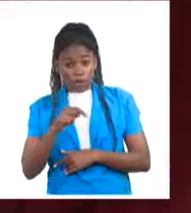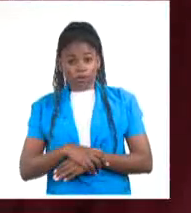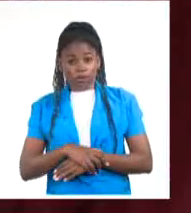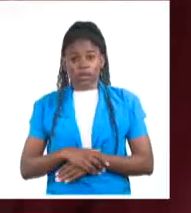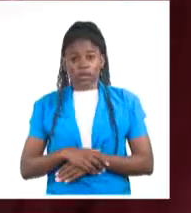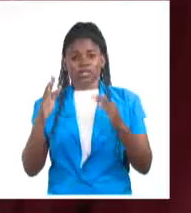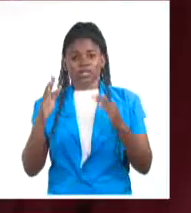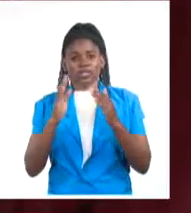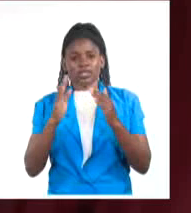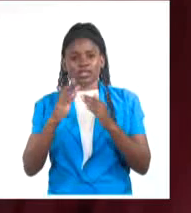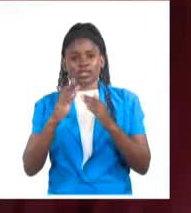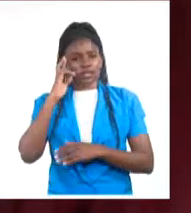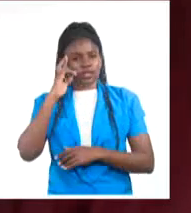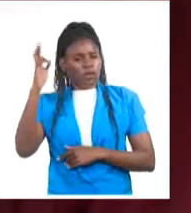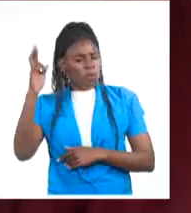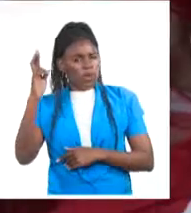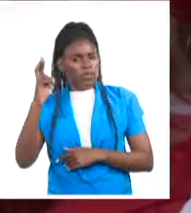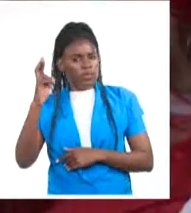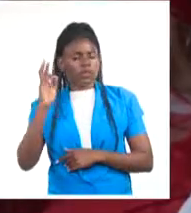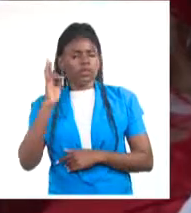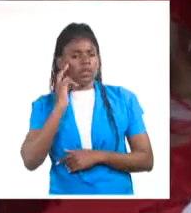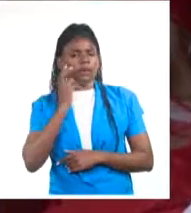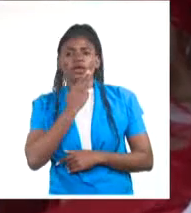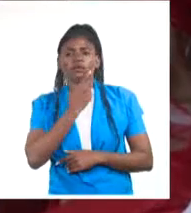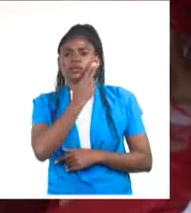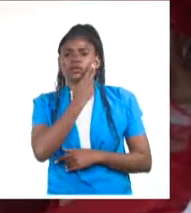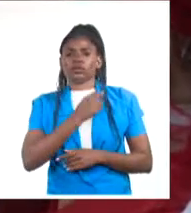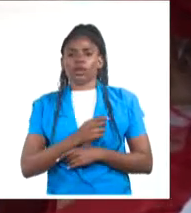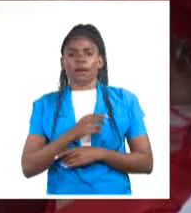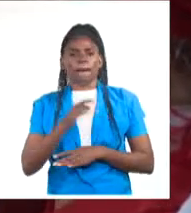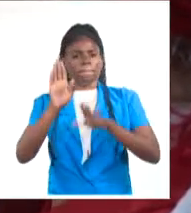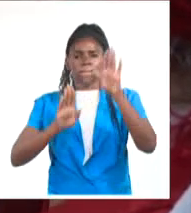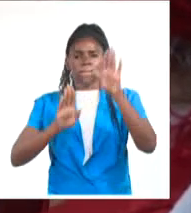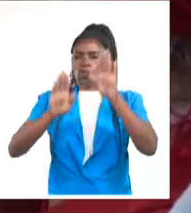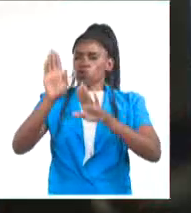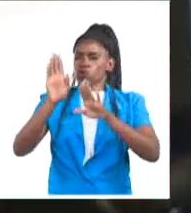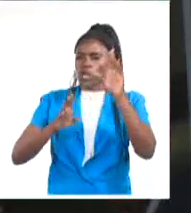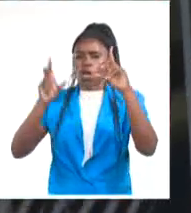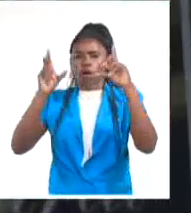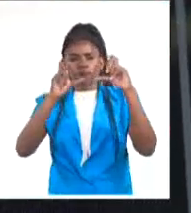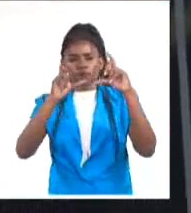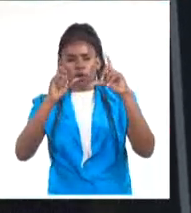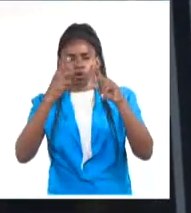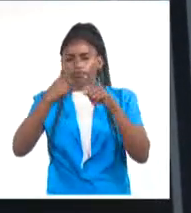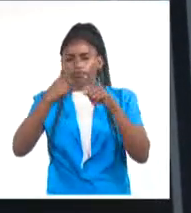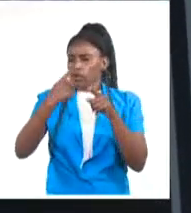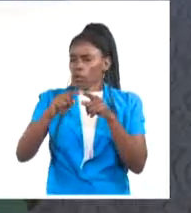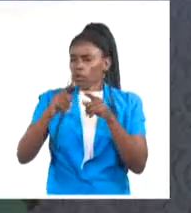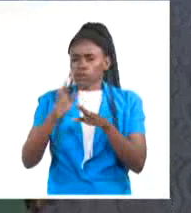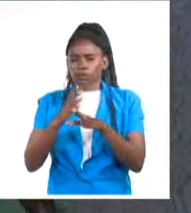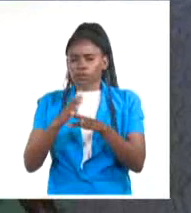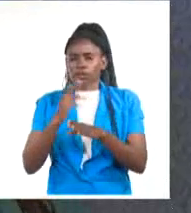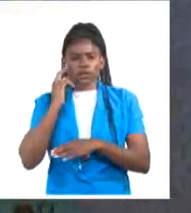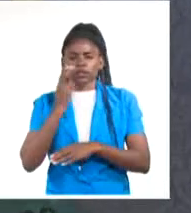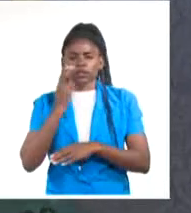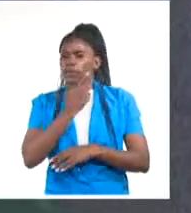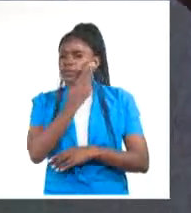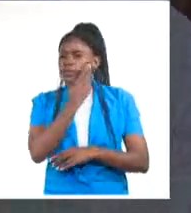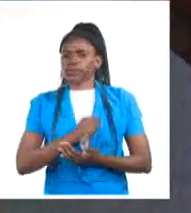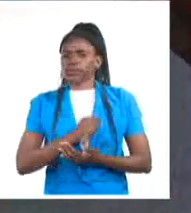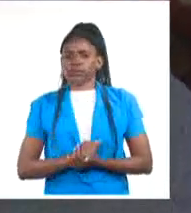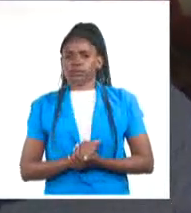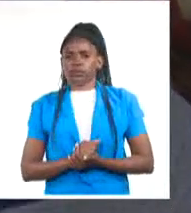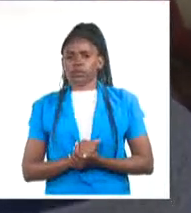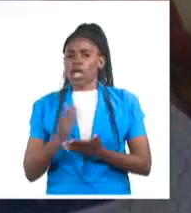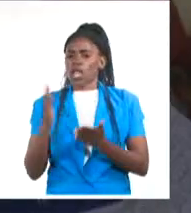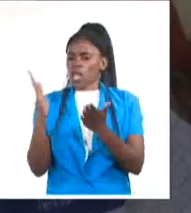Memoria, sede de las filiales camagüeyanas de la Sociedad Cultural José Martí y de la Unión de Historiadores de Cuba. Aquí